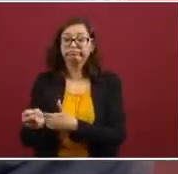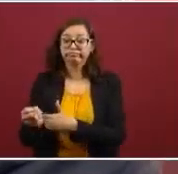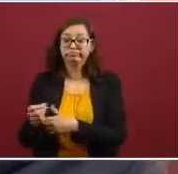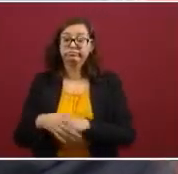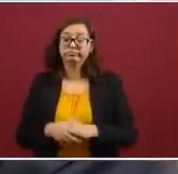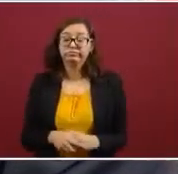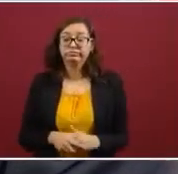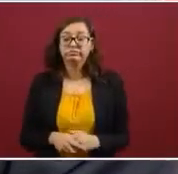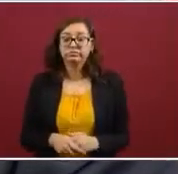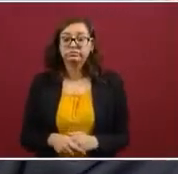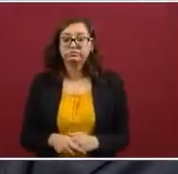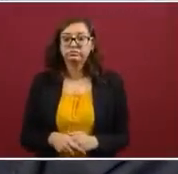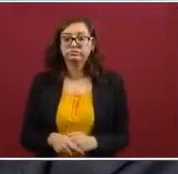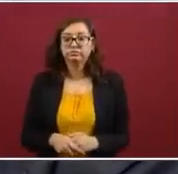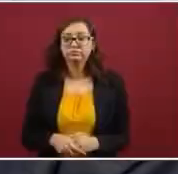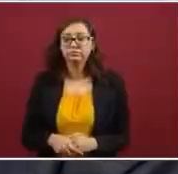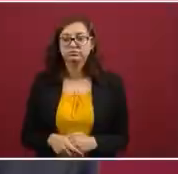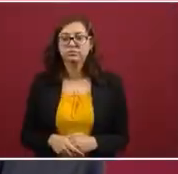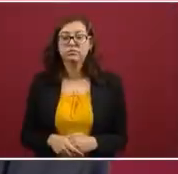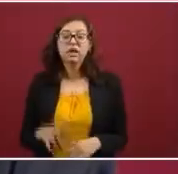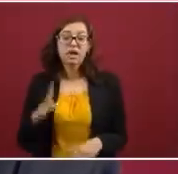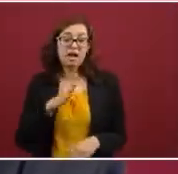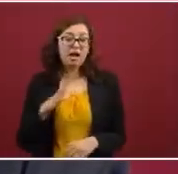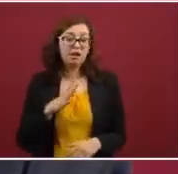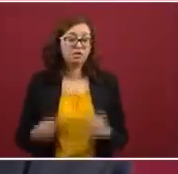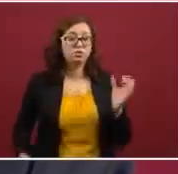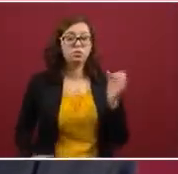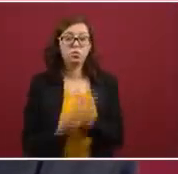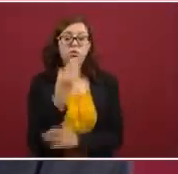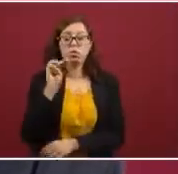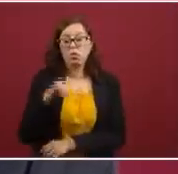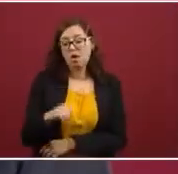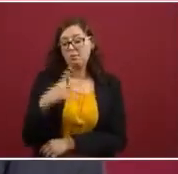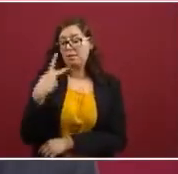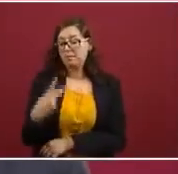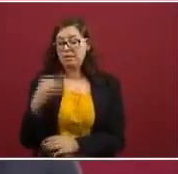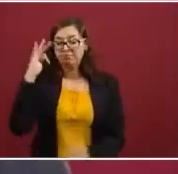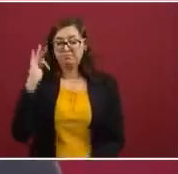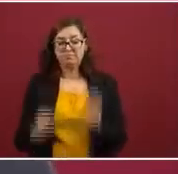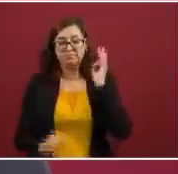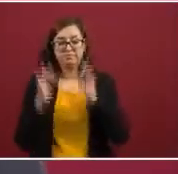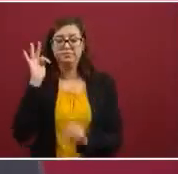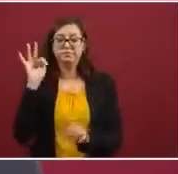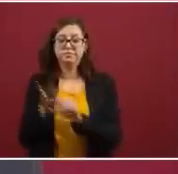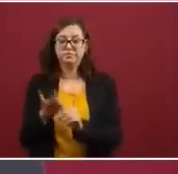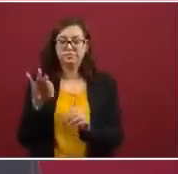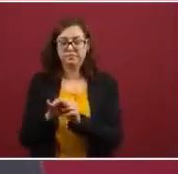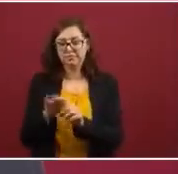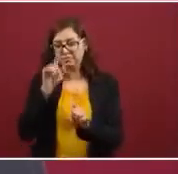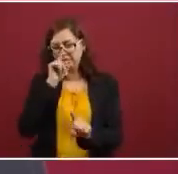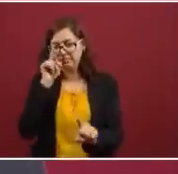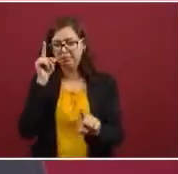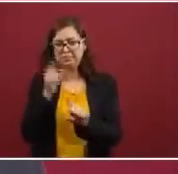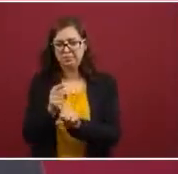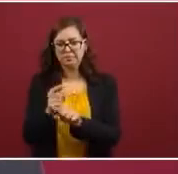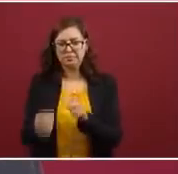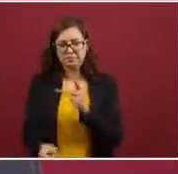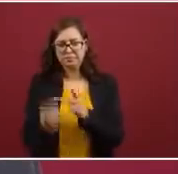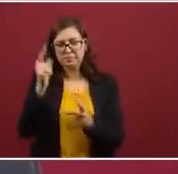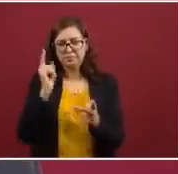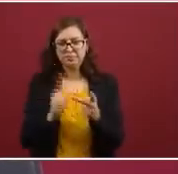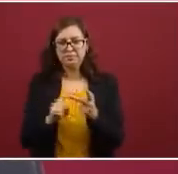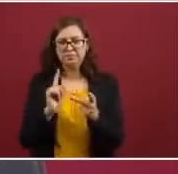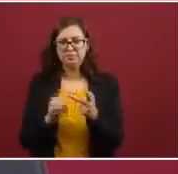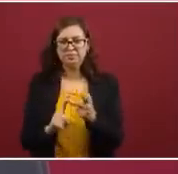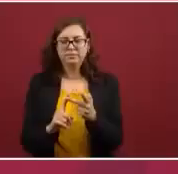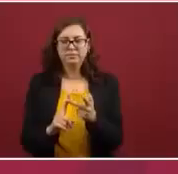existe la Fiscalía Electoral con ese propósito. Lo segundo,